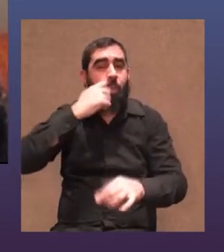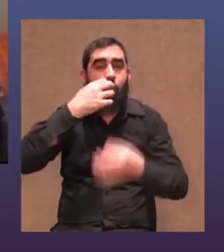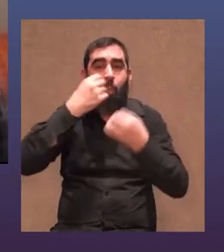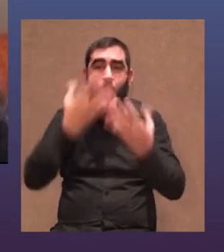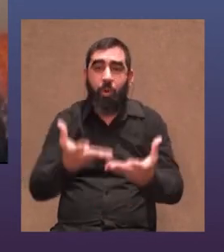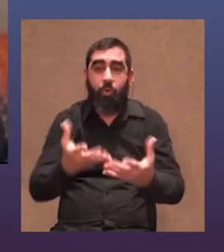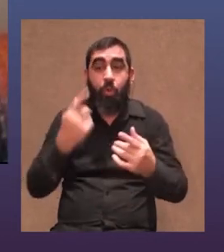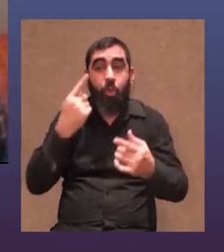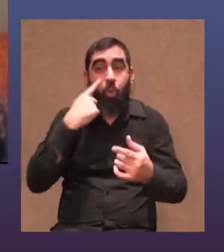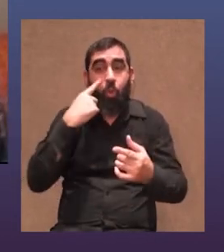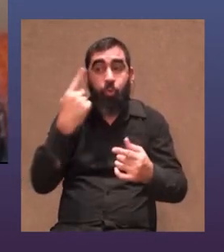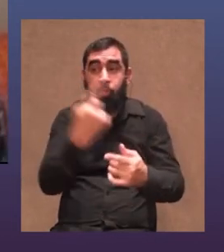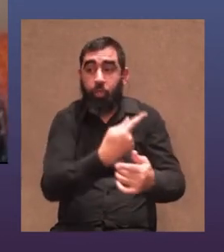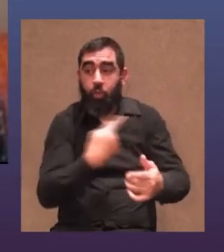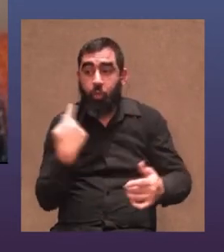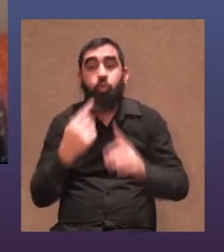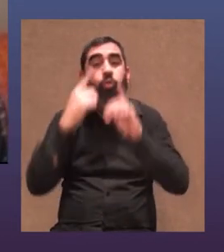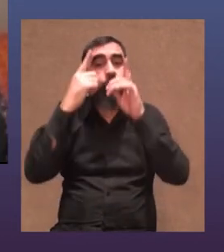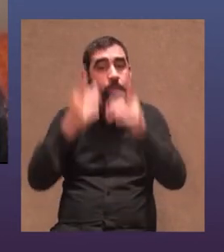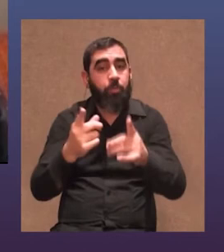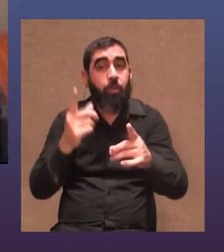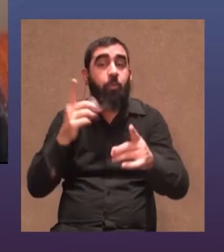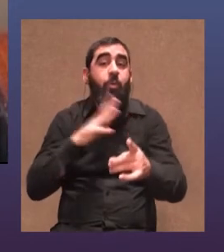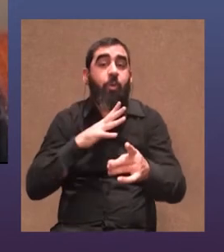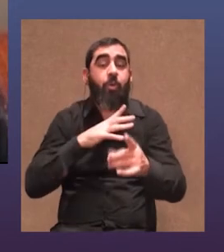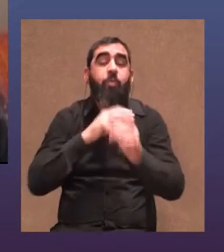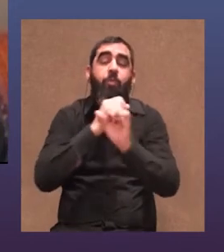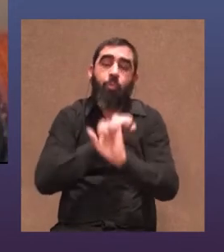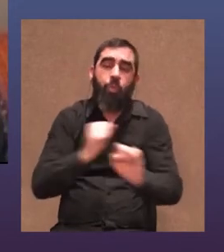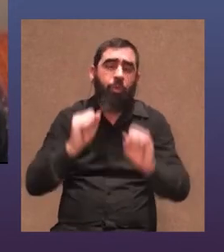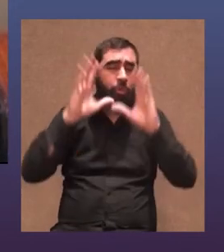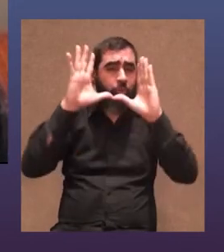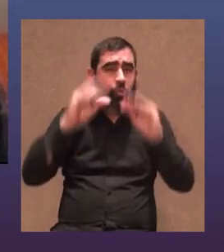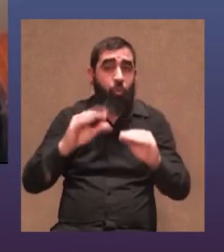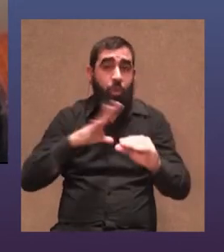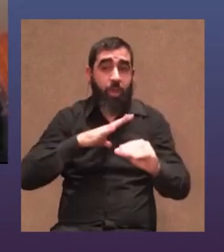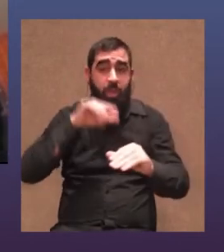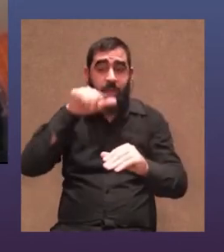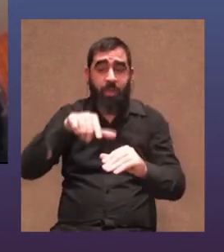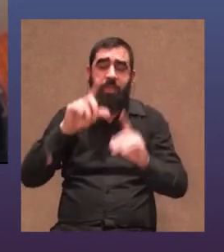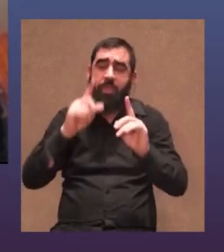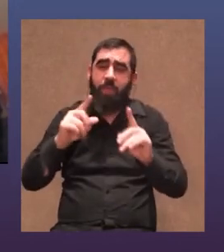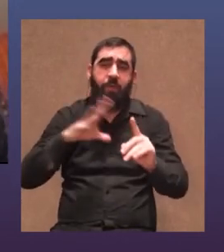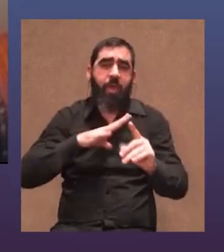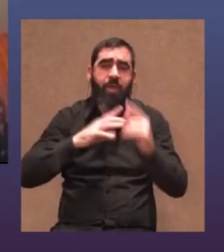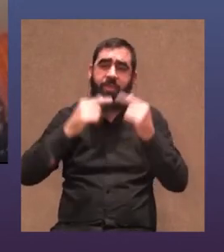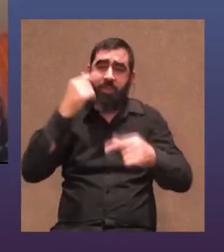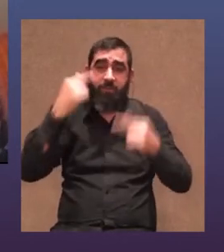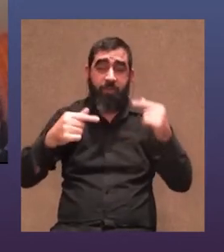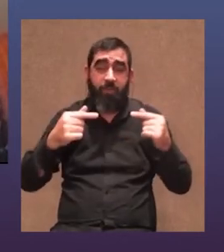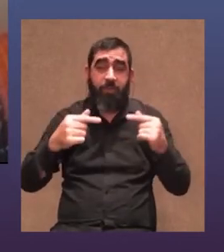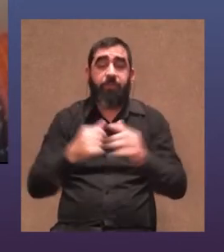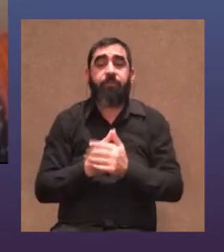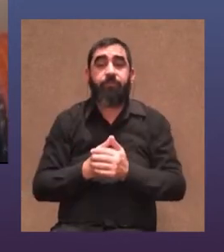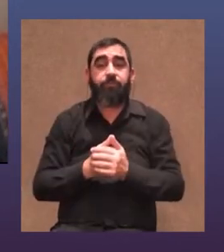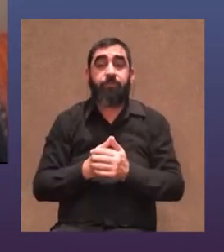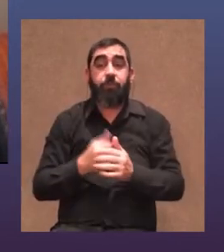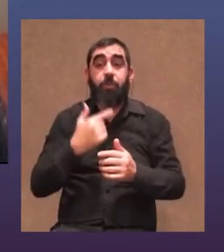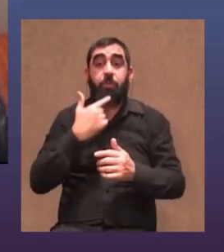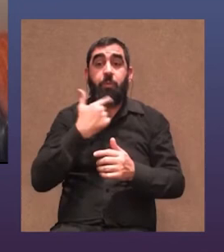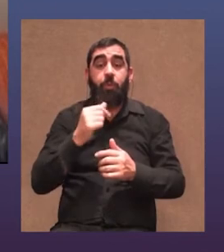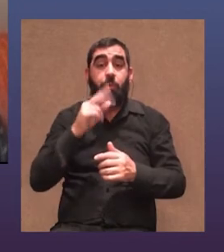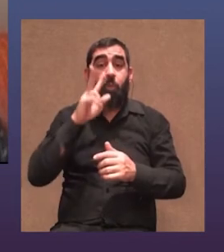a nosotros mismos, ¿no? Como cultura, rescatar todo lo que por allí debe haber. Por ejemplo, ya hace, en